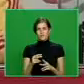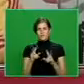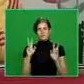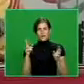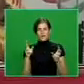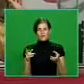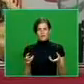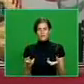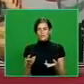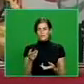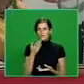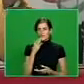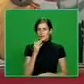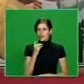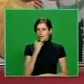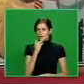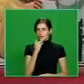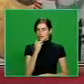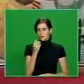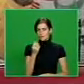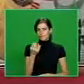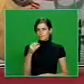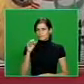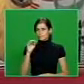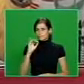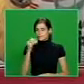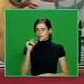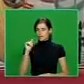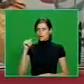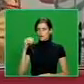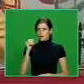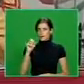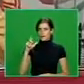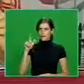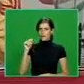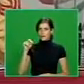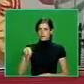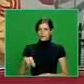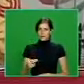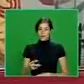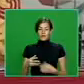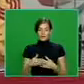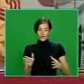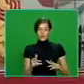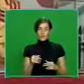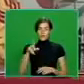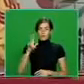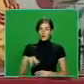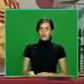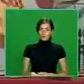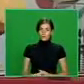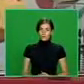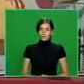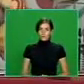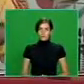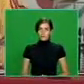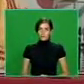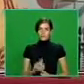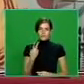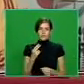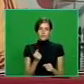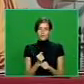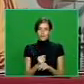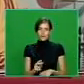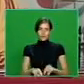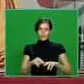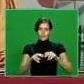miren fíjense ustedes Jaqueline Farías inaugura diariamente dos obras por lo